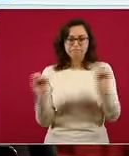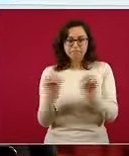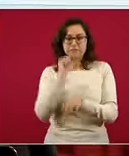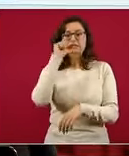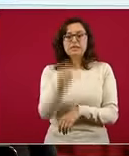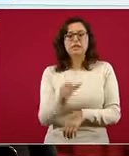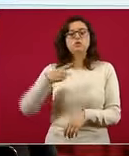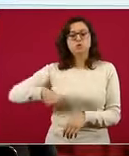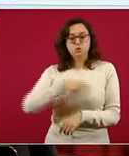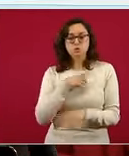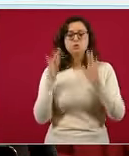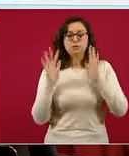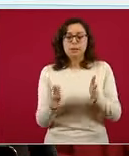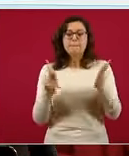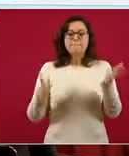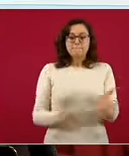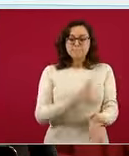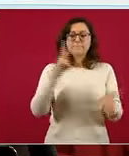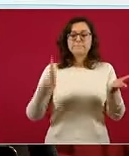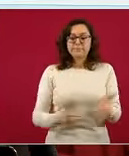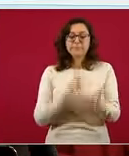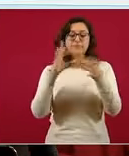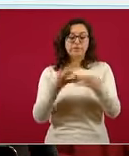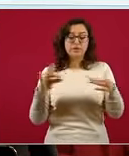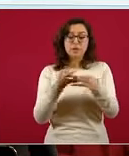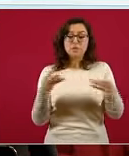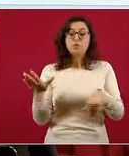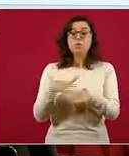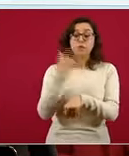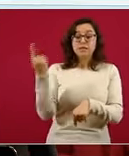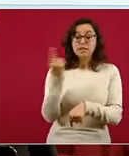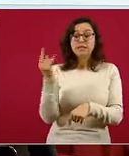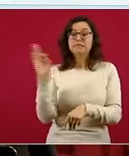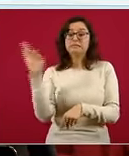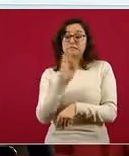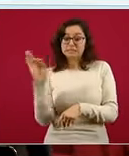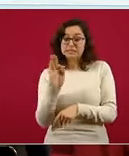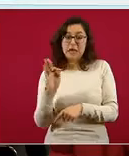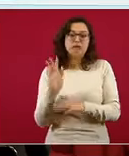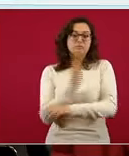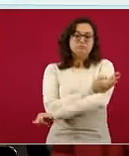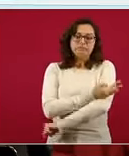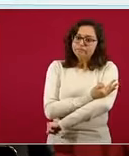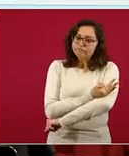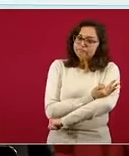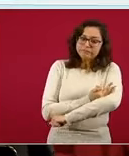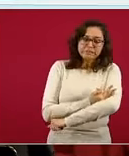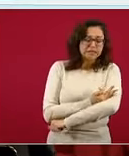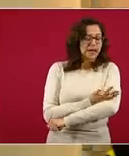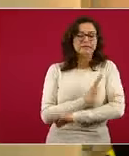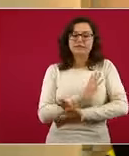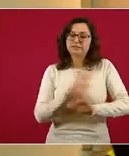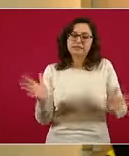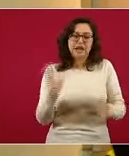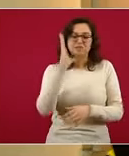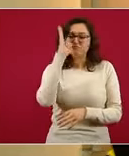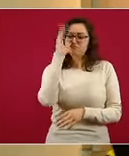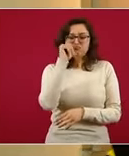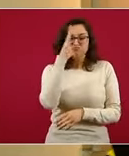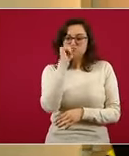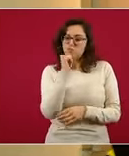hemos explicado. Puede ser porque la muestra llegó muy tarde al laboratorio y resultaría en